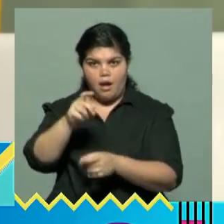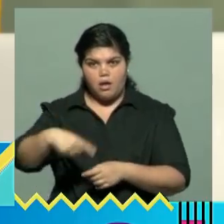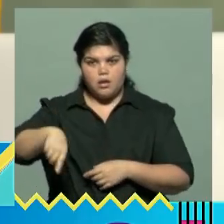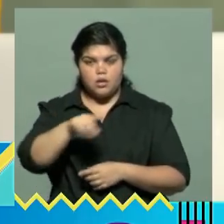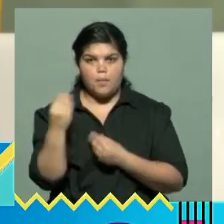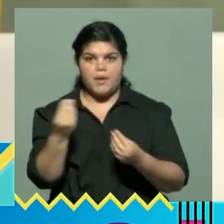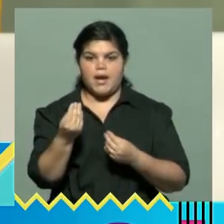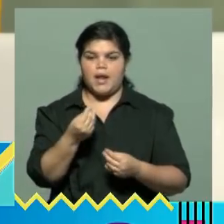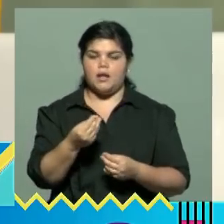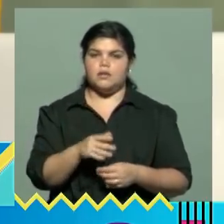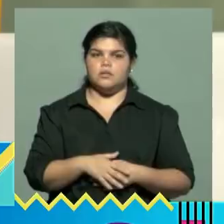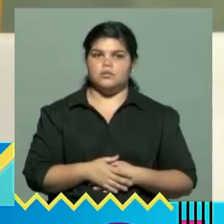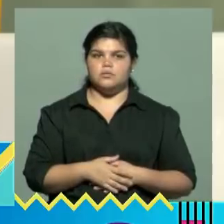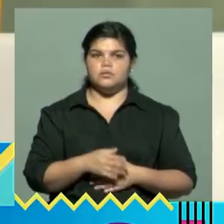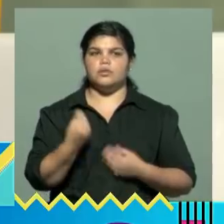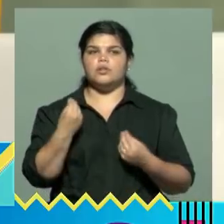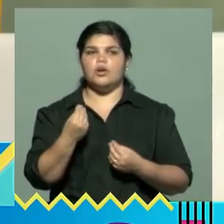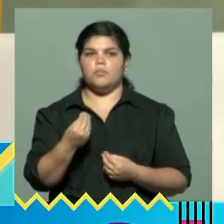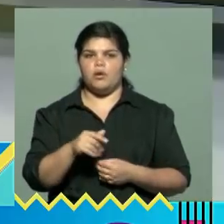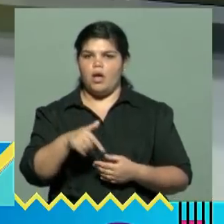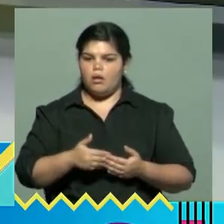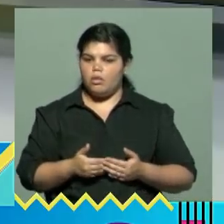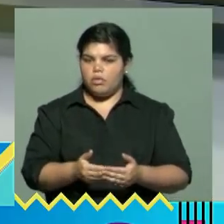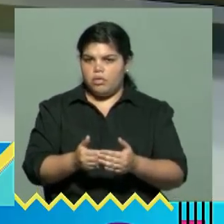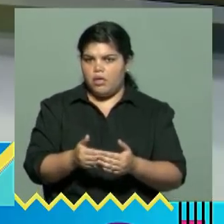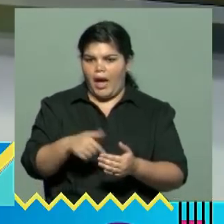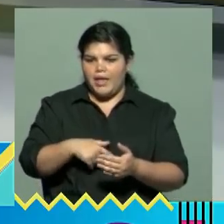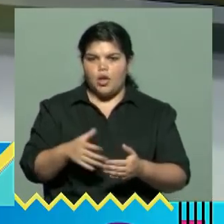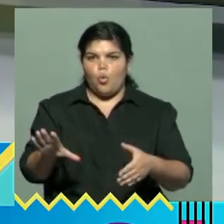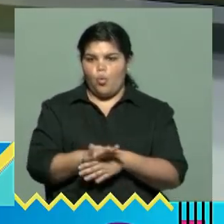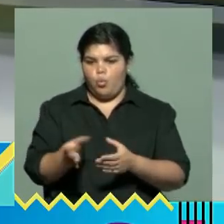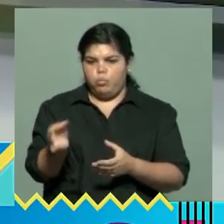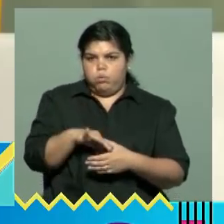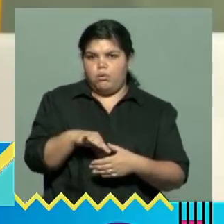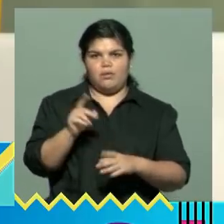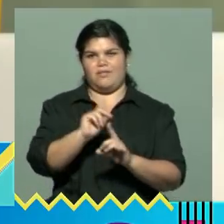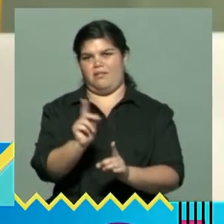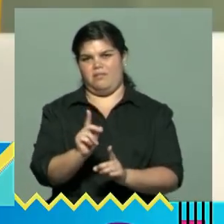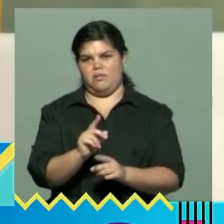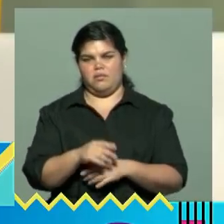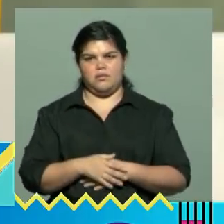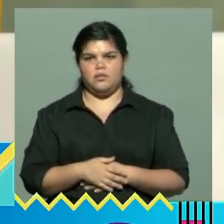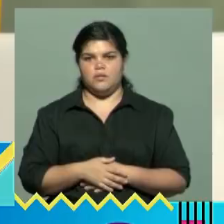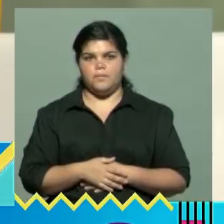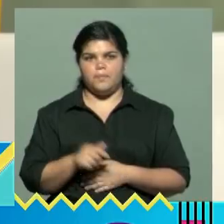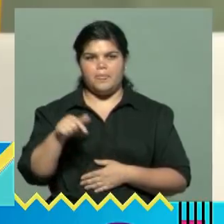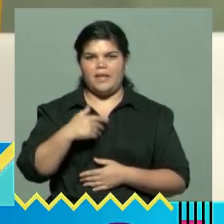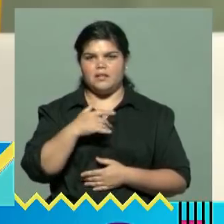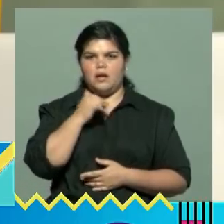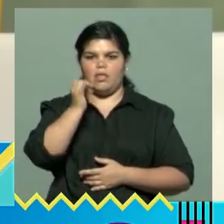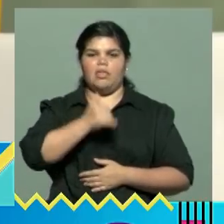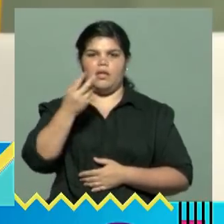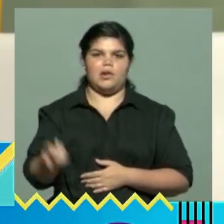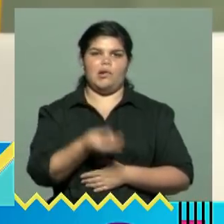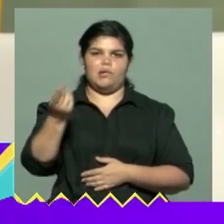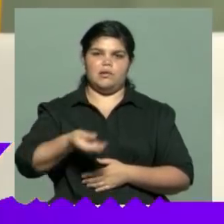entender que la concepción no es eso, digamos, no es desde el momento de la concepción y demás, que es un discurso que para mí no tiene sentido,